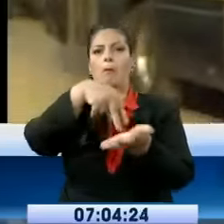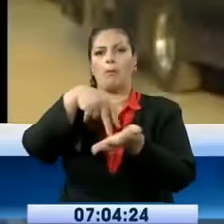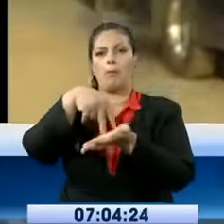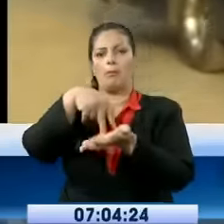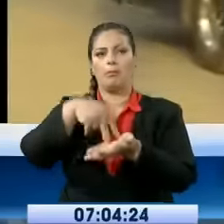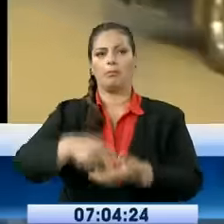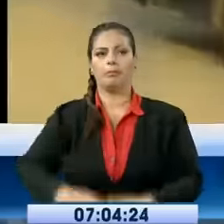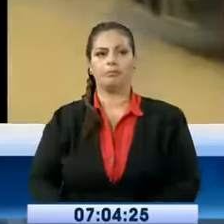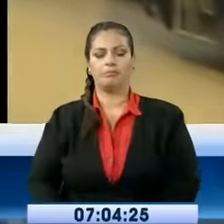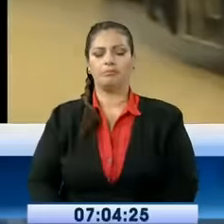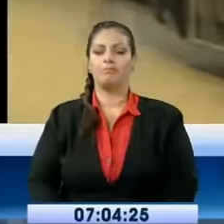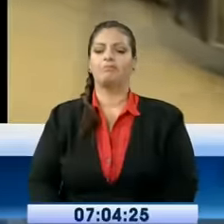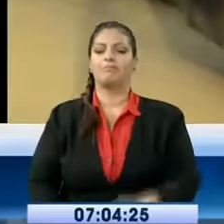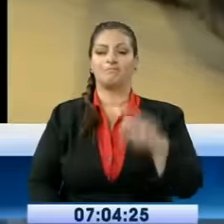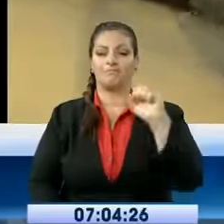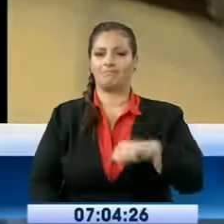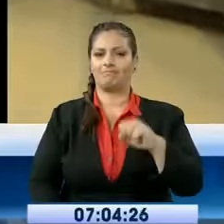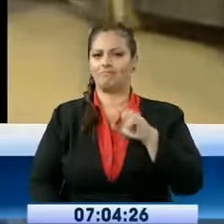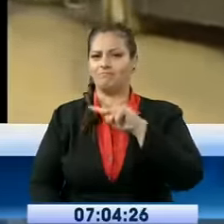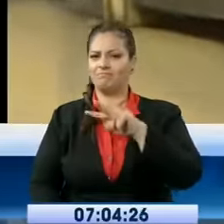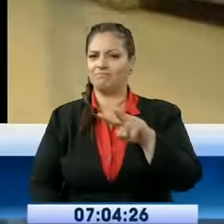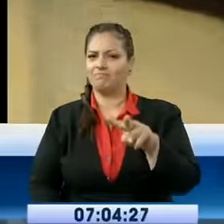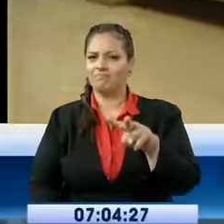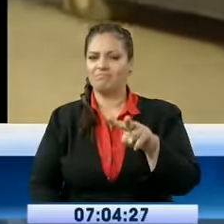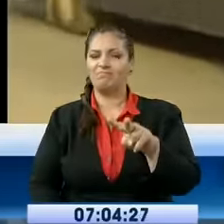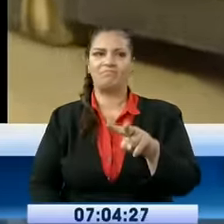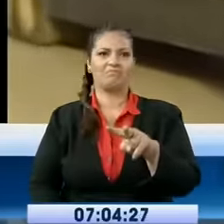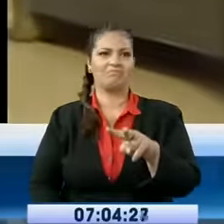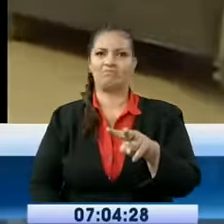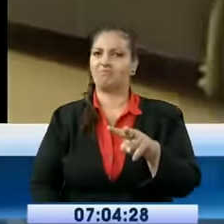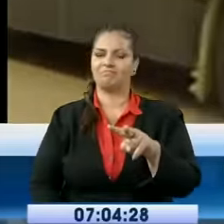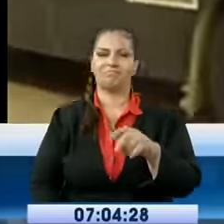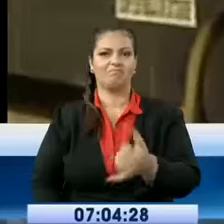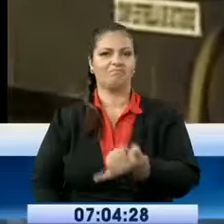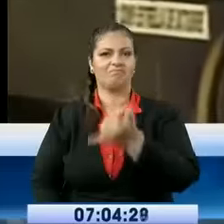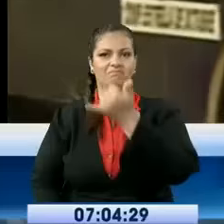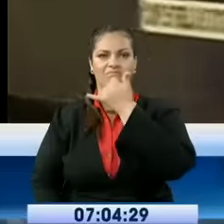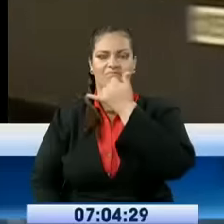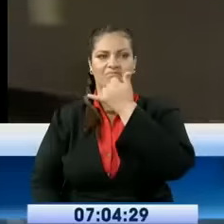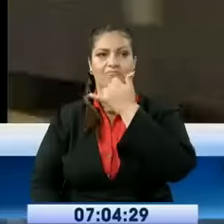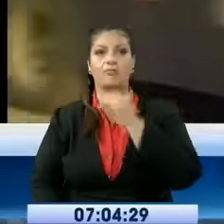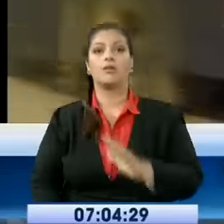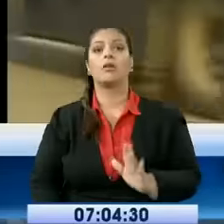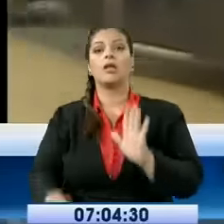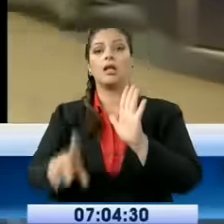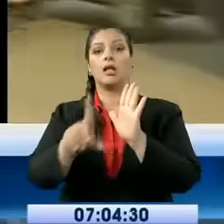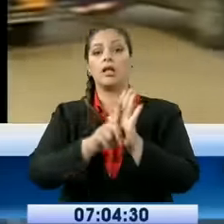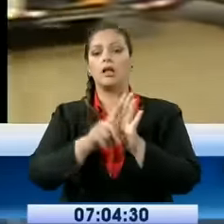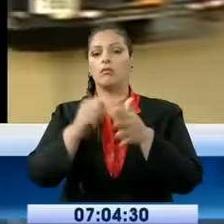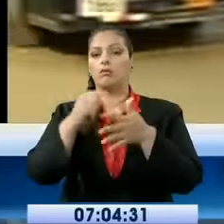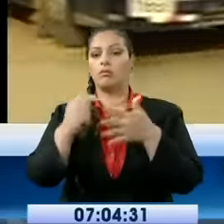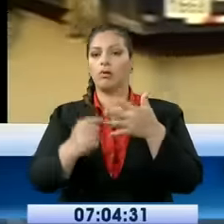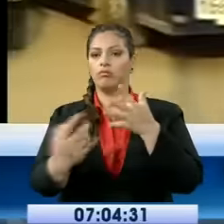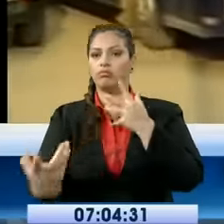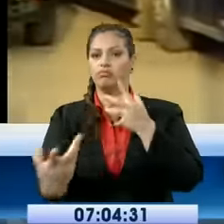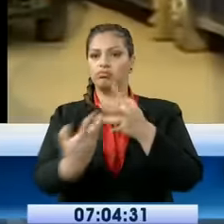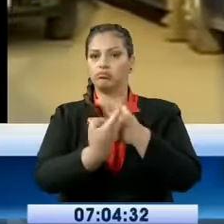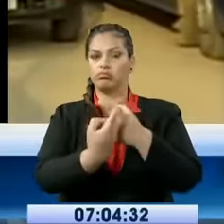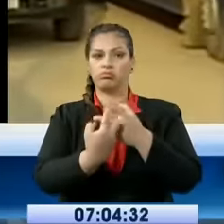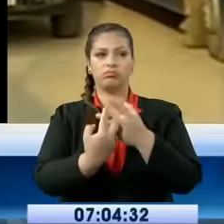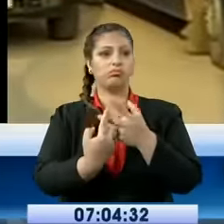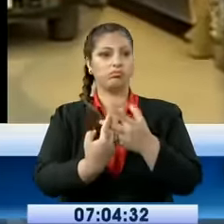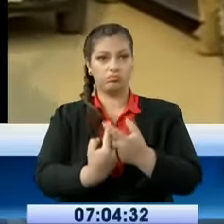muchas situaciones que no van de la mano con lo que dice la ley de tránsito acá en este sector. Vamos en este sentido